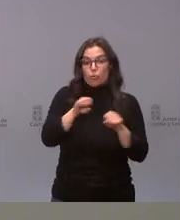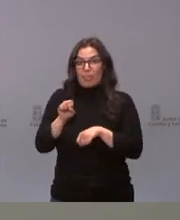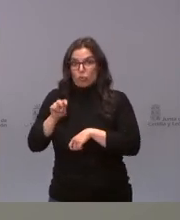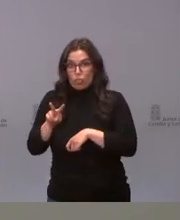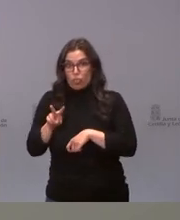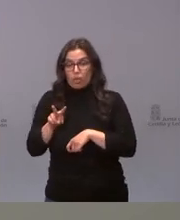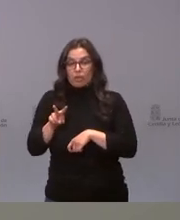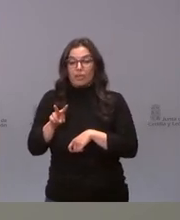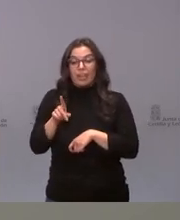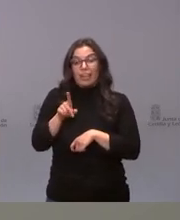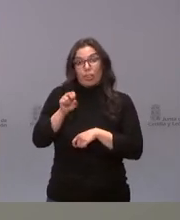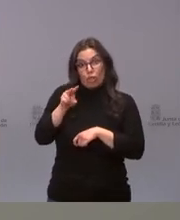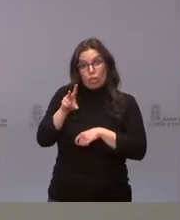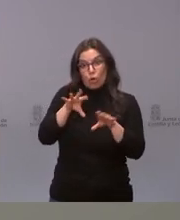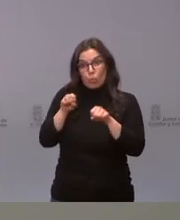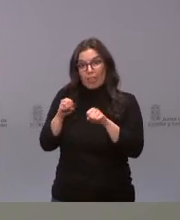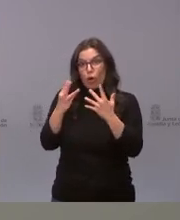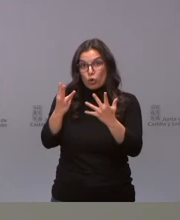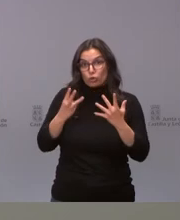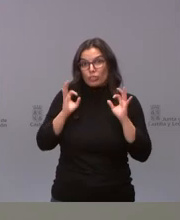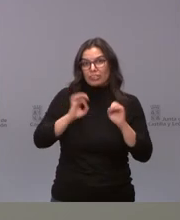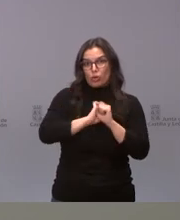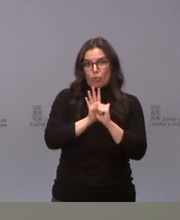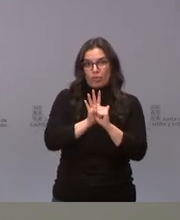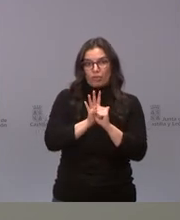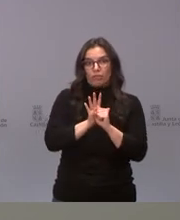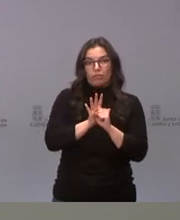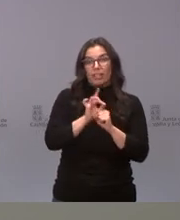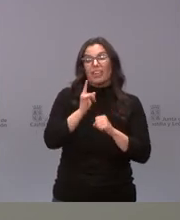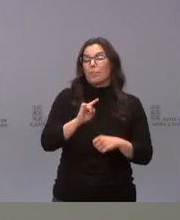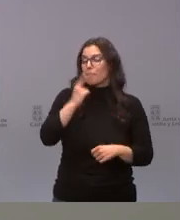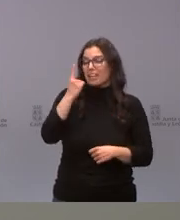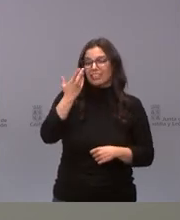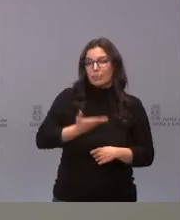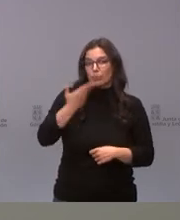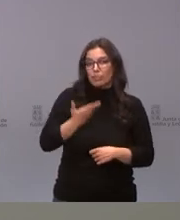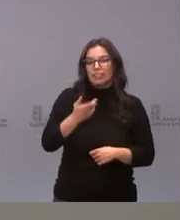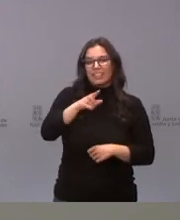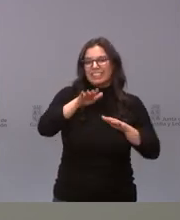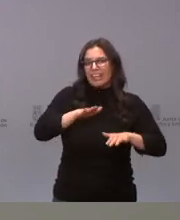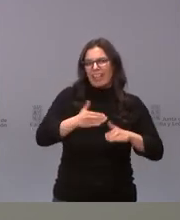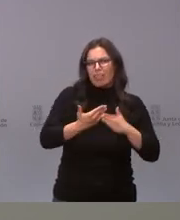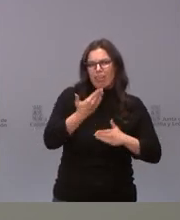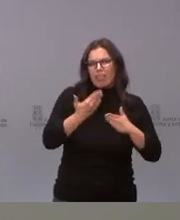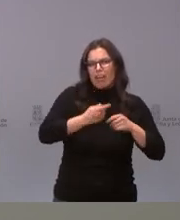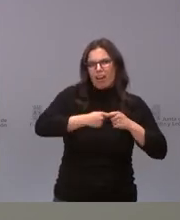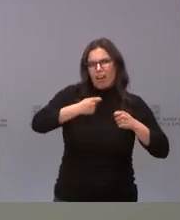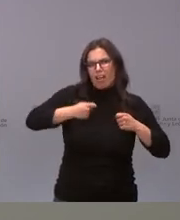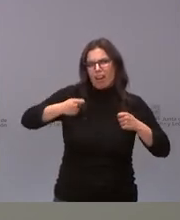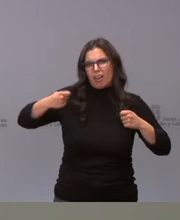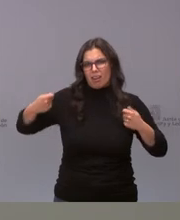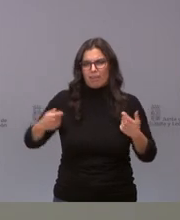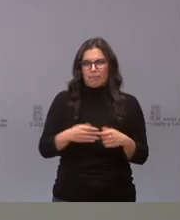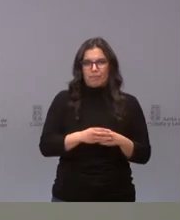y 8 de ellas están por COVID, y sobre todo pues las estancias, como decía, son muy largas. A más largas sean, pues hay